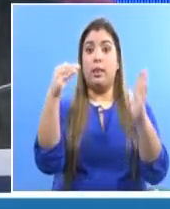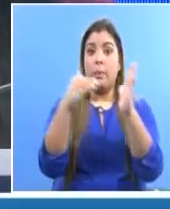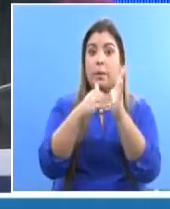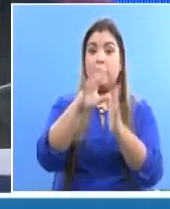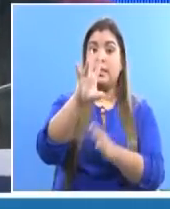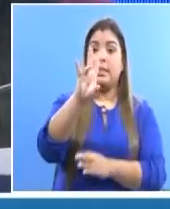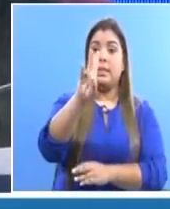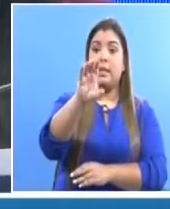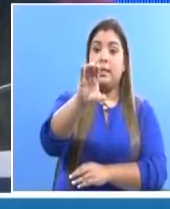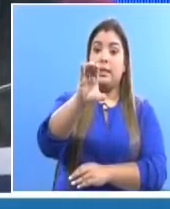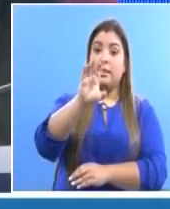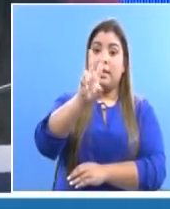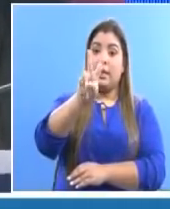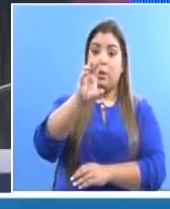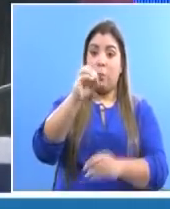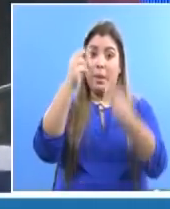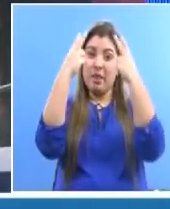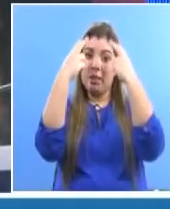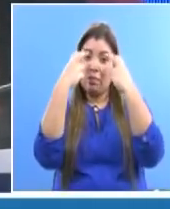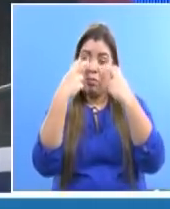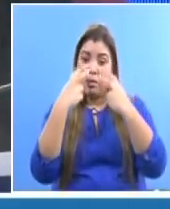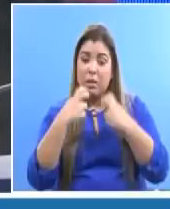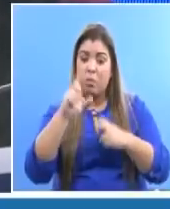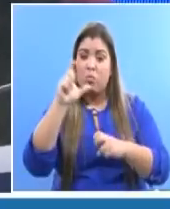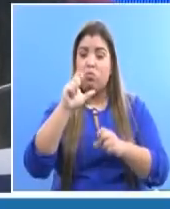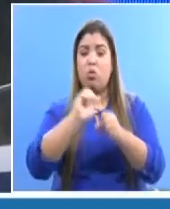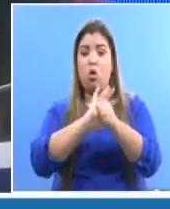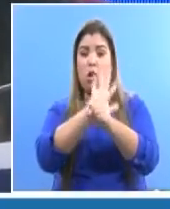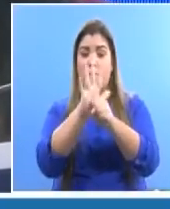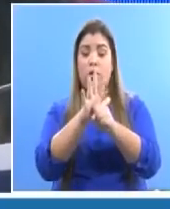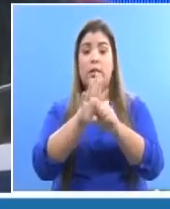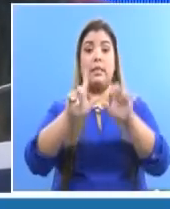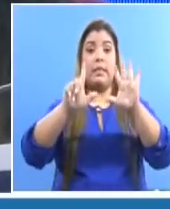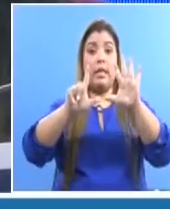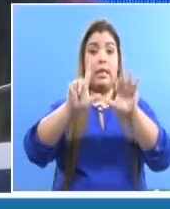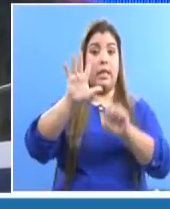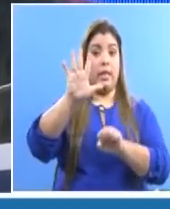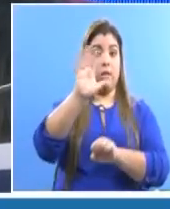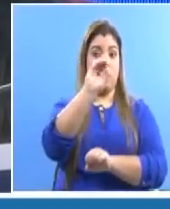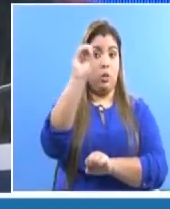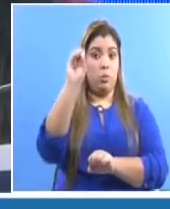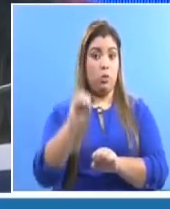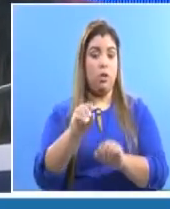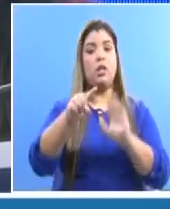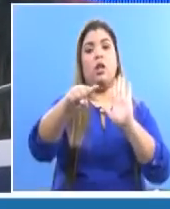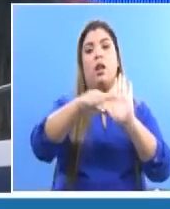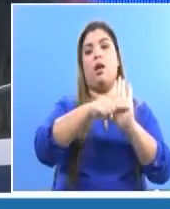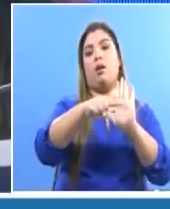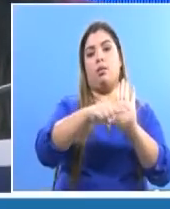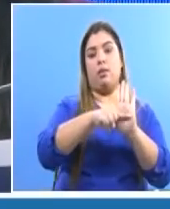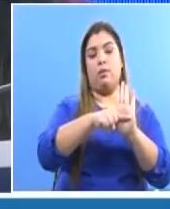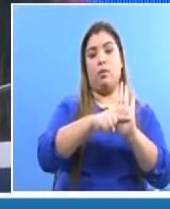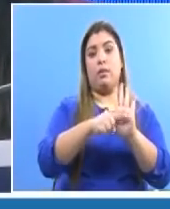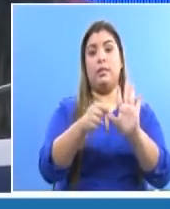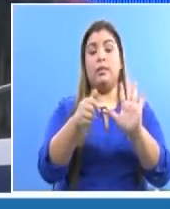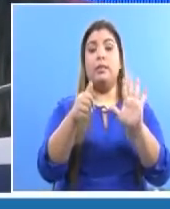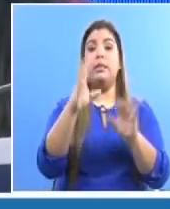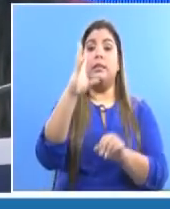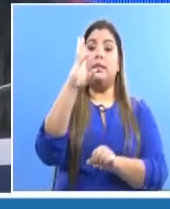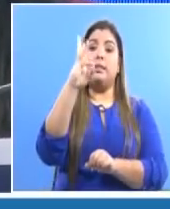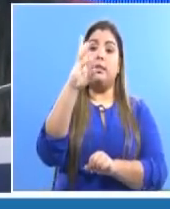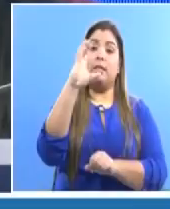80.720 pruebas realizadas, el 75% corresponden a pruebas negativas,